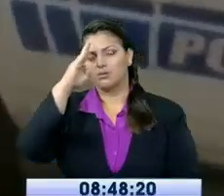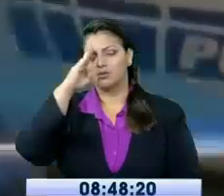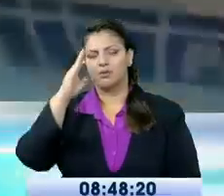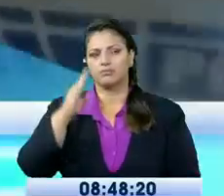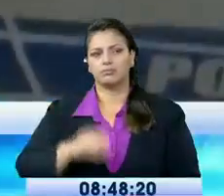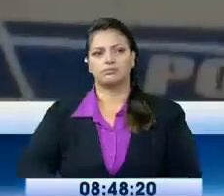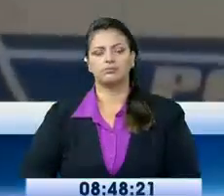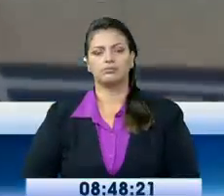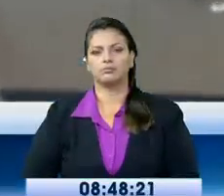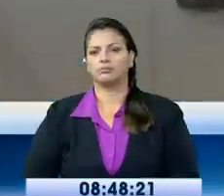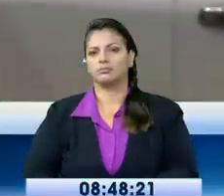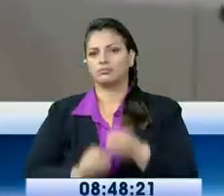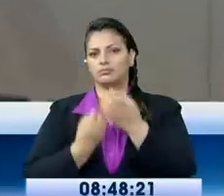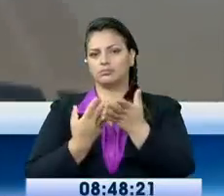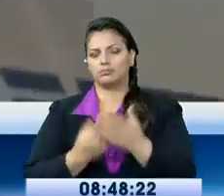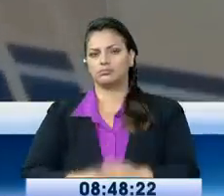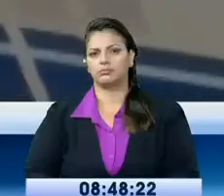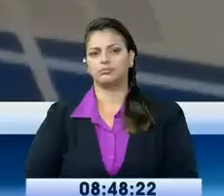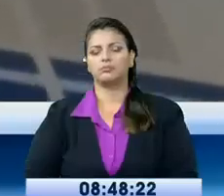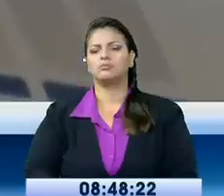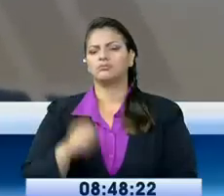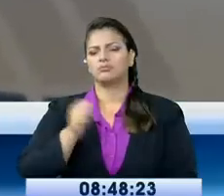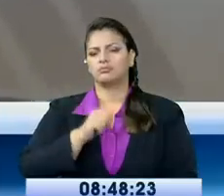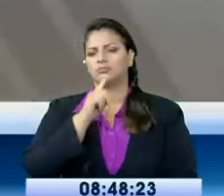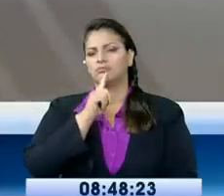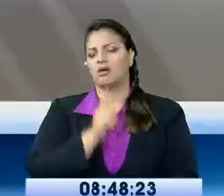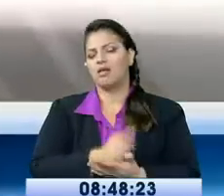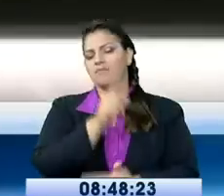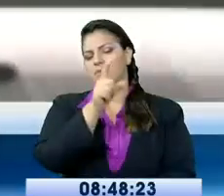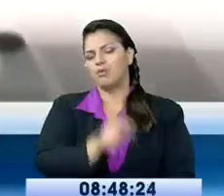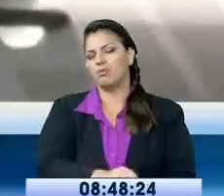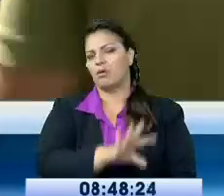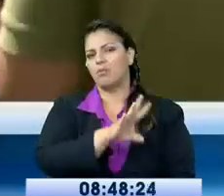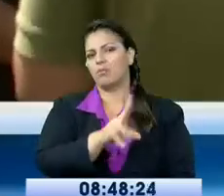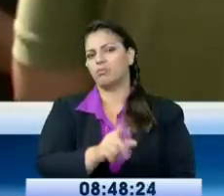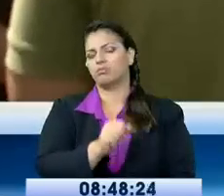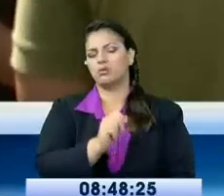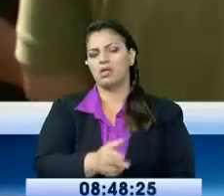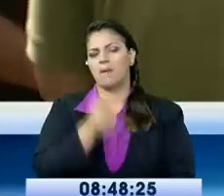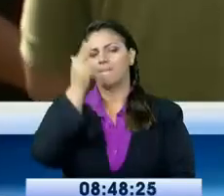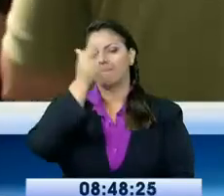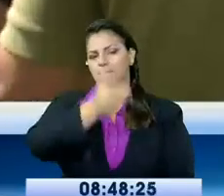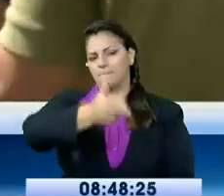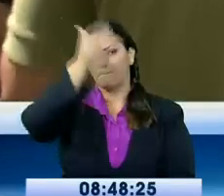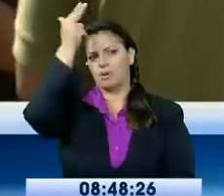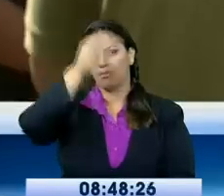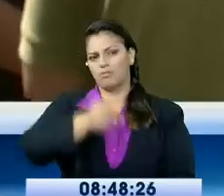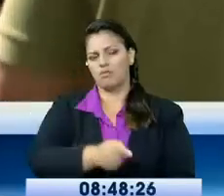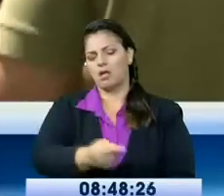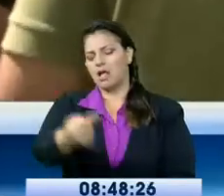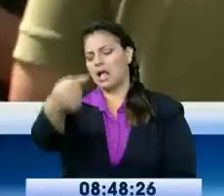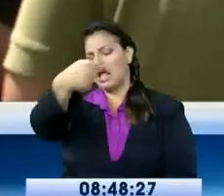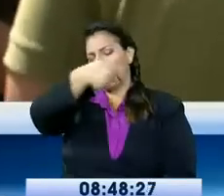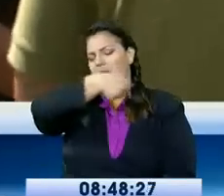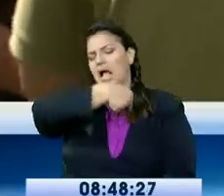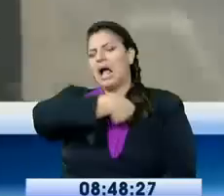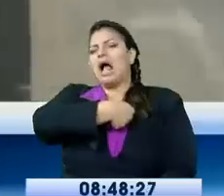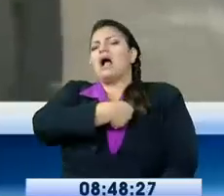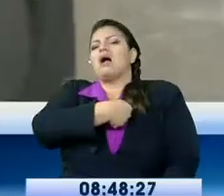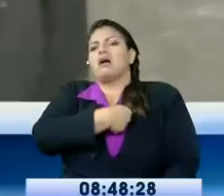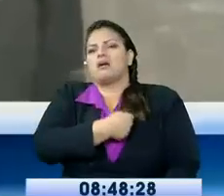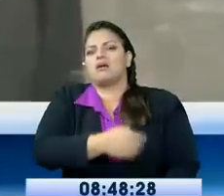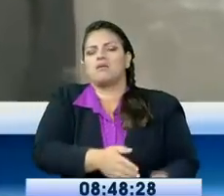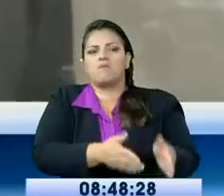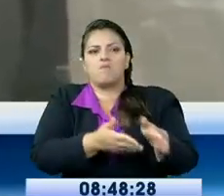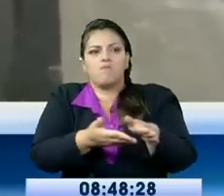Un disparo le pegó, lo perforó, sí. Por aquí por el corazón le pasó el disparo. Y nadie sabe, pues hay que ver qué dice, pero ya mismo. Hay